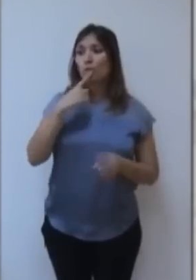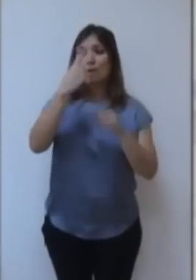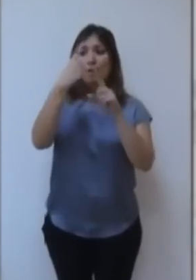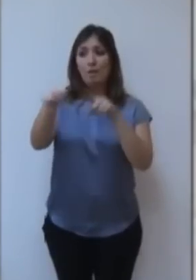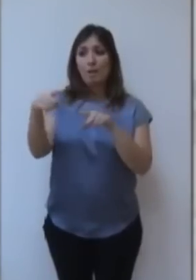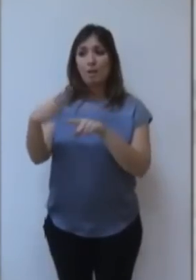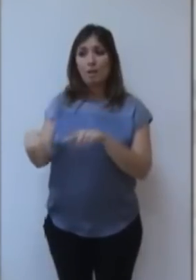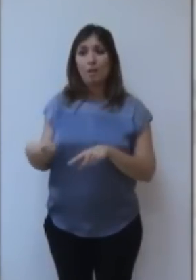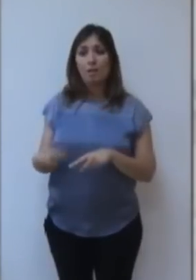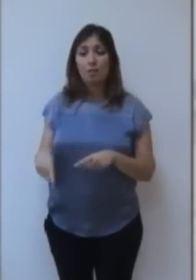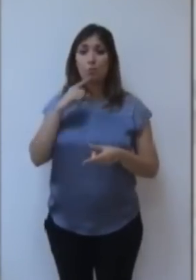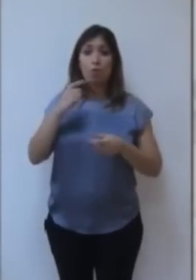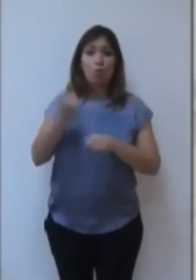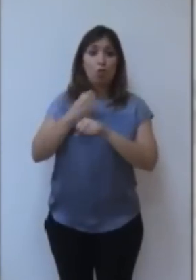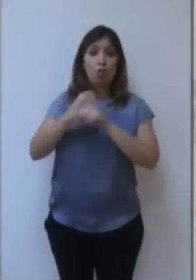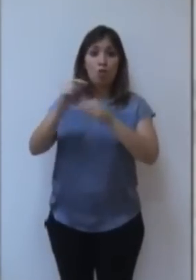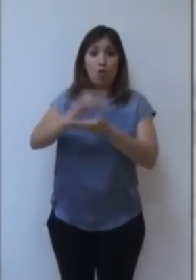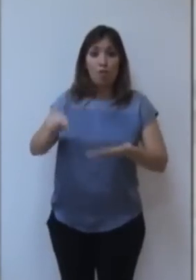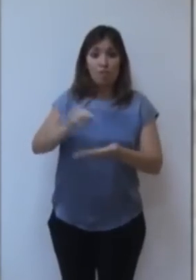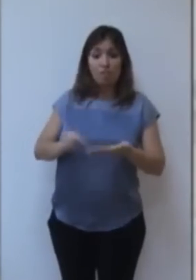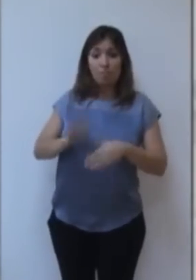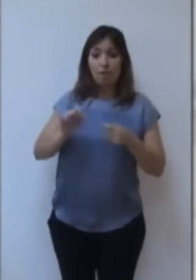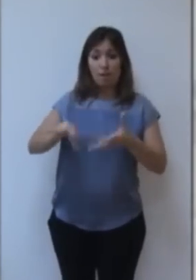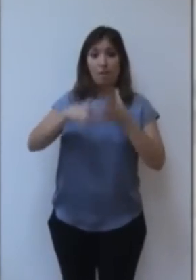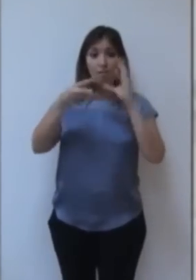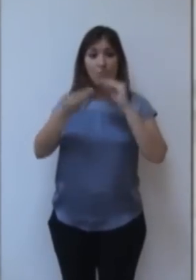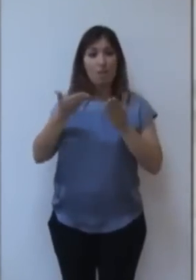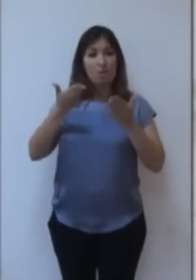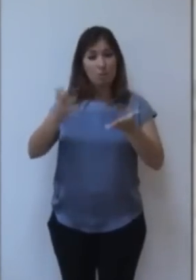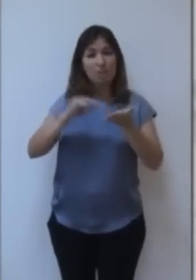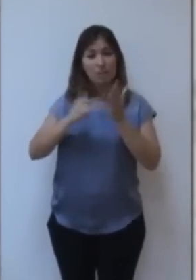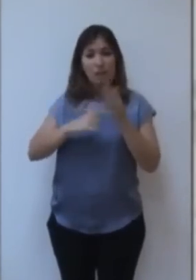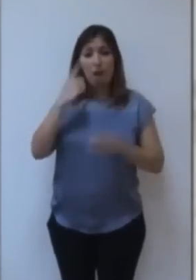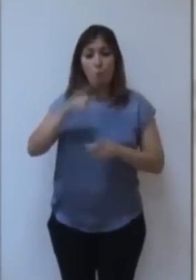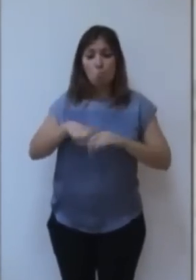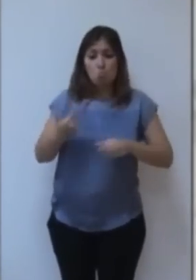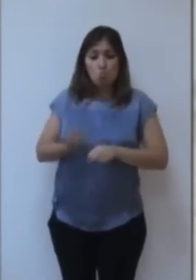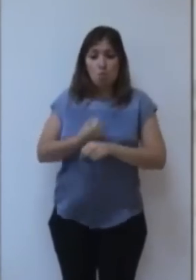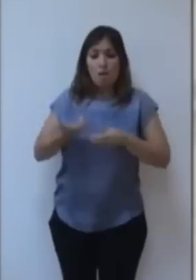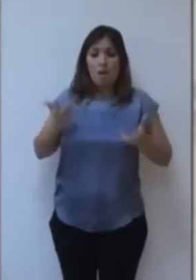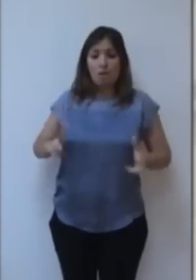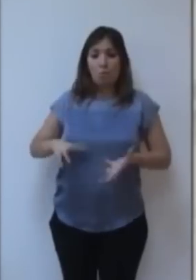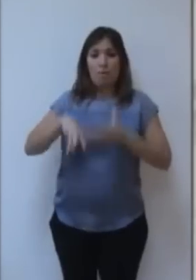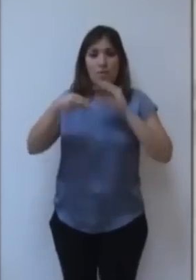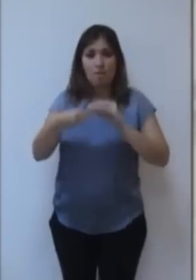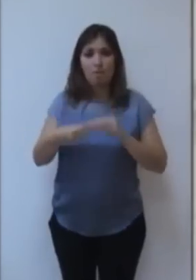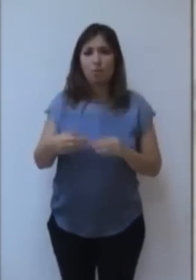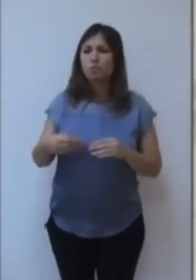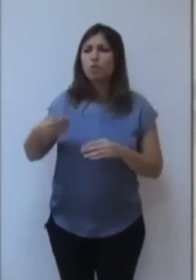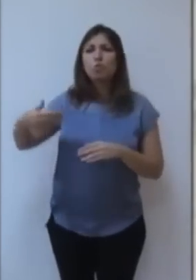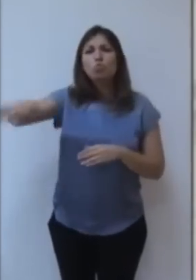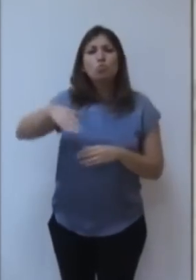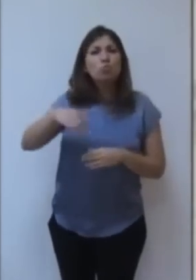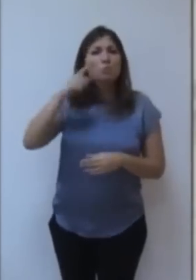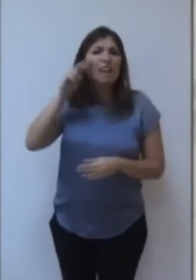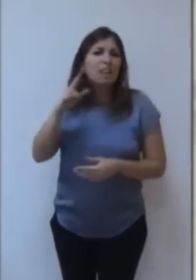elementos en la oficina para poder adaptar con ayudas técnicas ciertos puestos. O sea, ¿qué experiencias tenéis ahí o